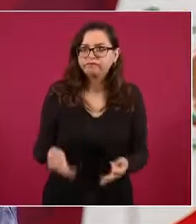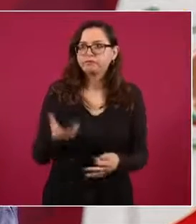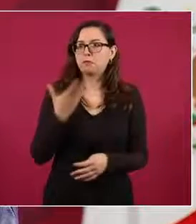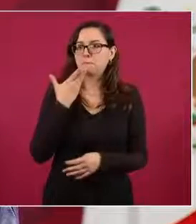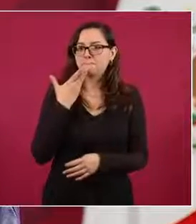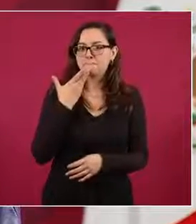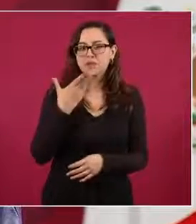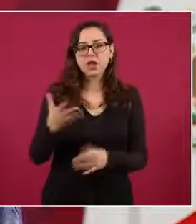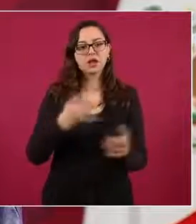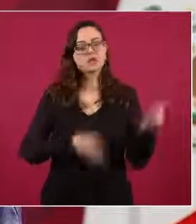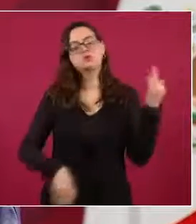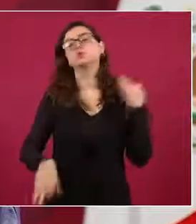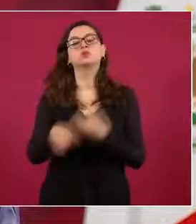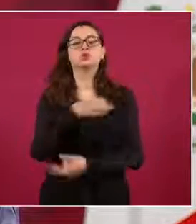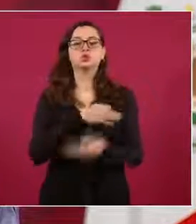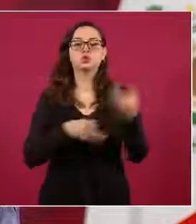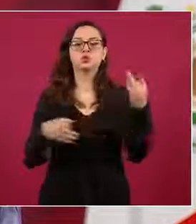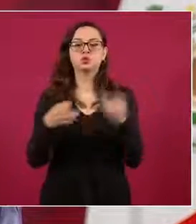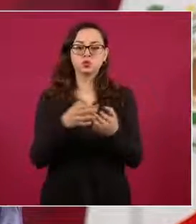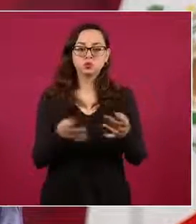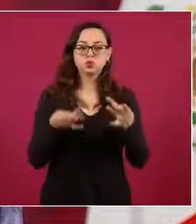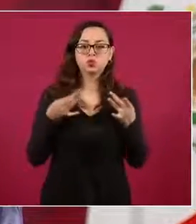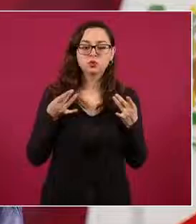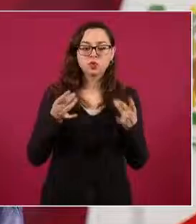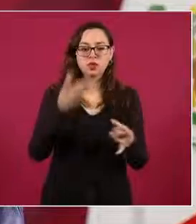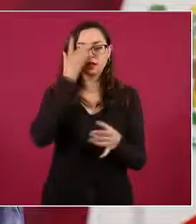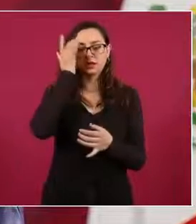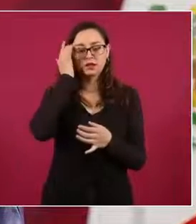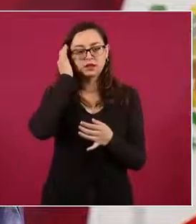calidad, con todos los médicos,